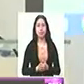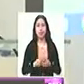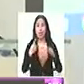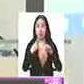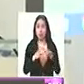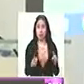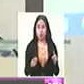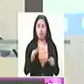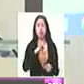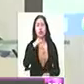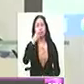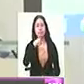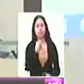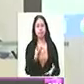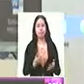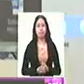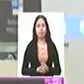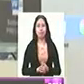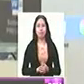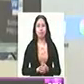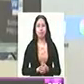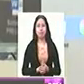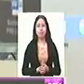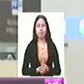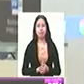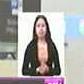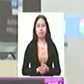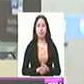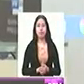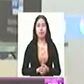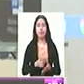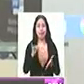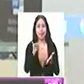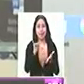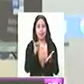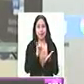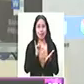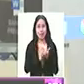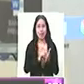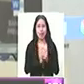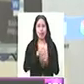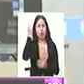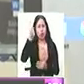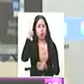Pero tengo que decir que ha sido un esfuerzo